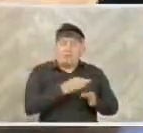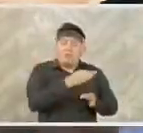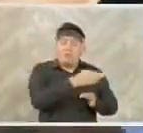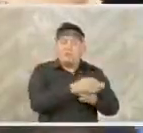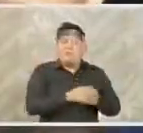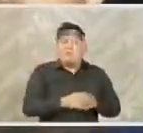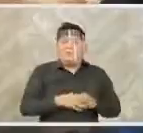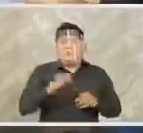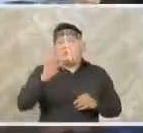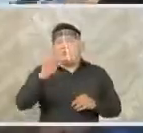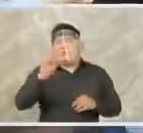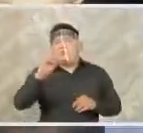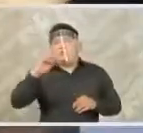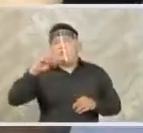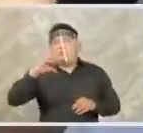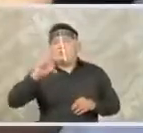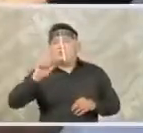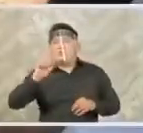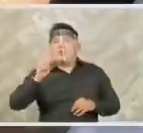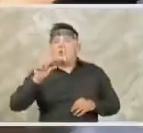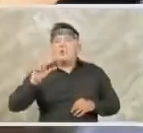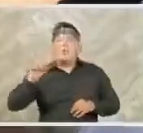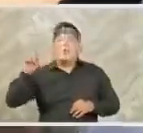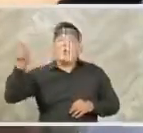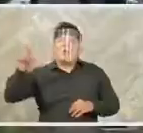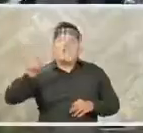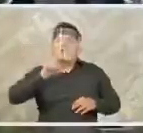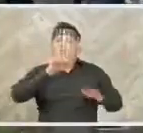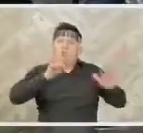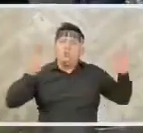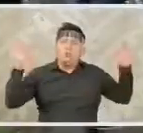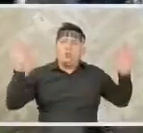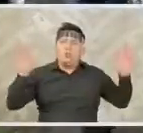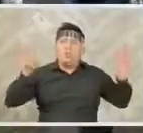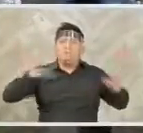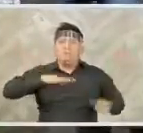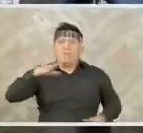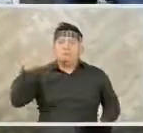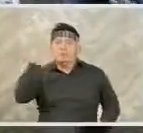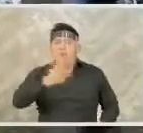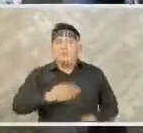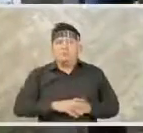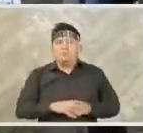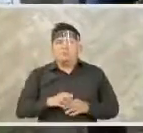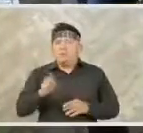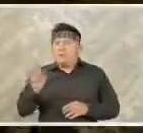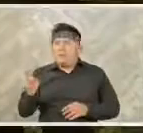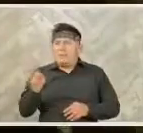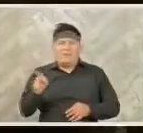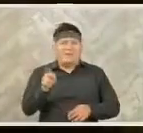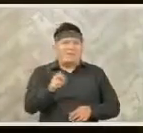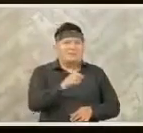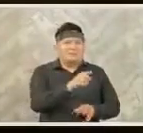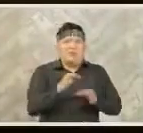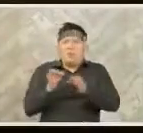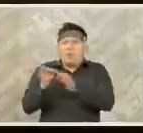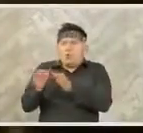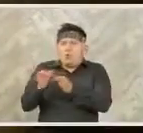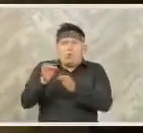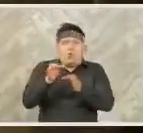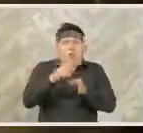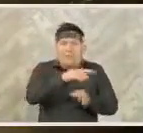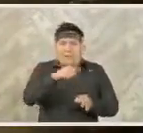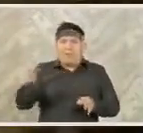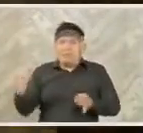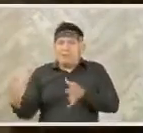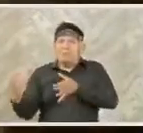de aves y de temas caprinos. En estos corregimientos encontramos en general una muy baja productividad. Solo